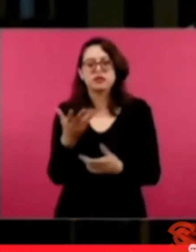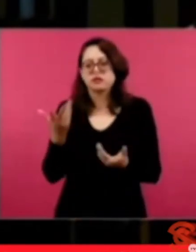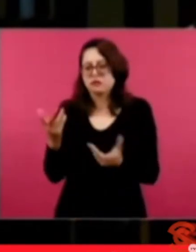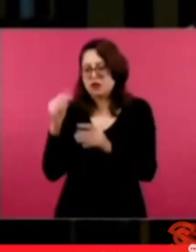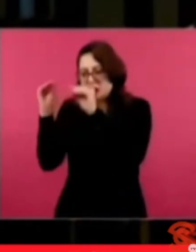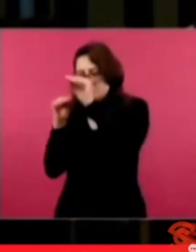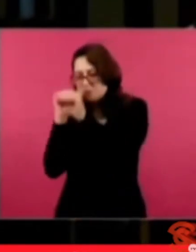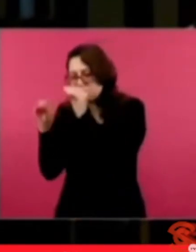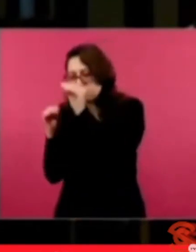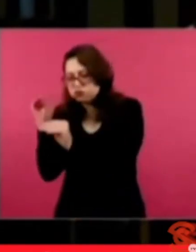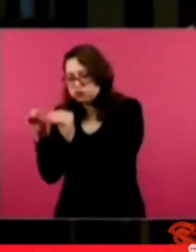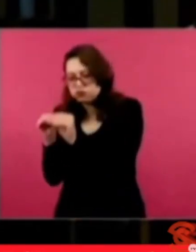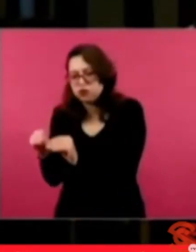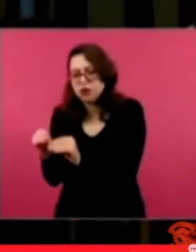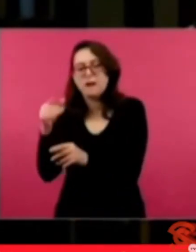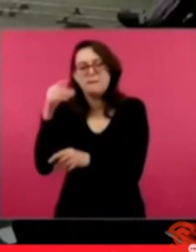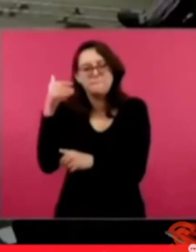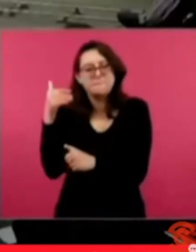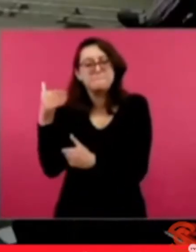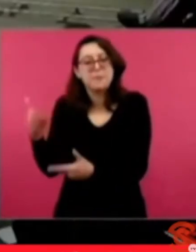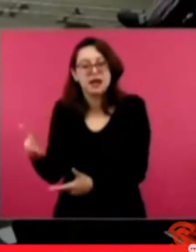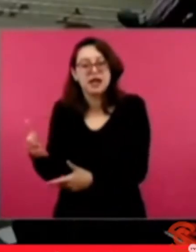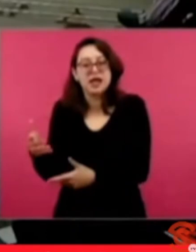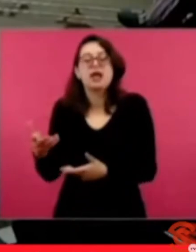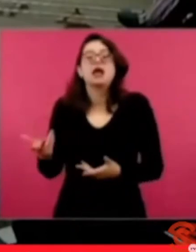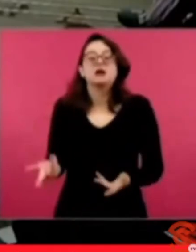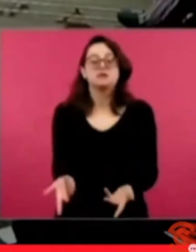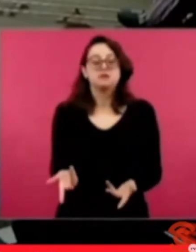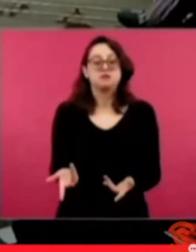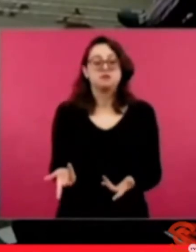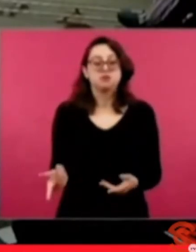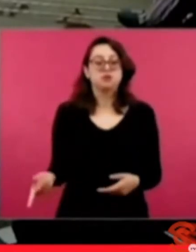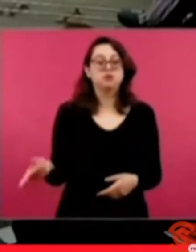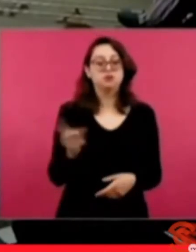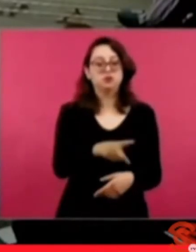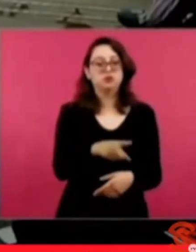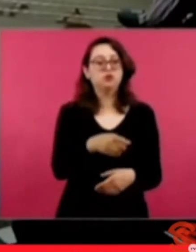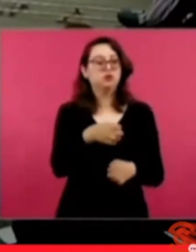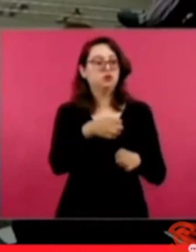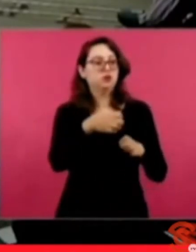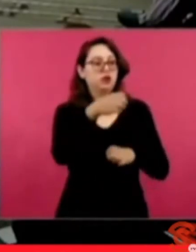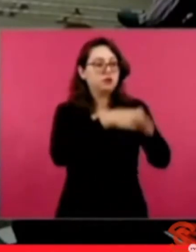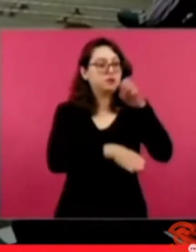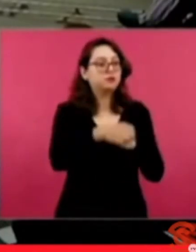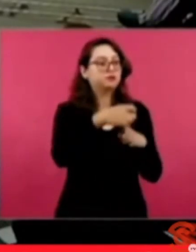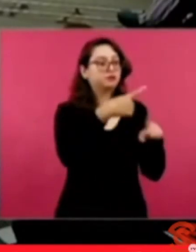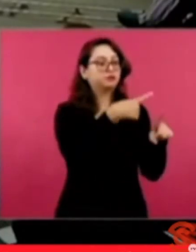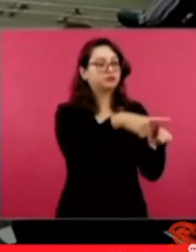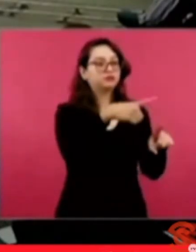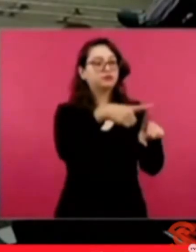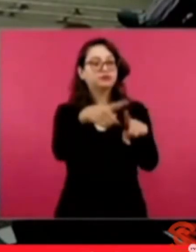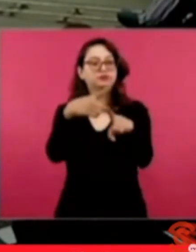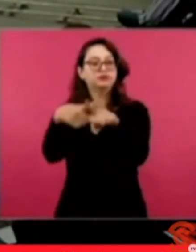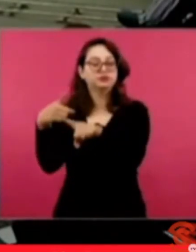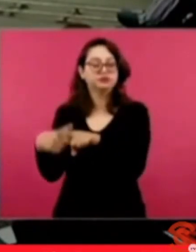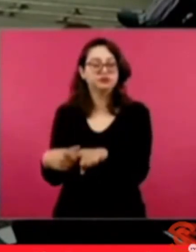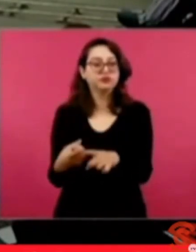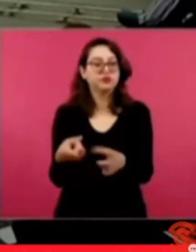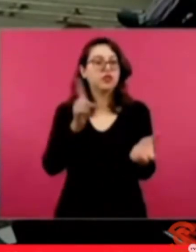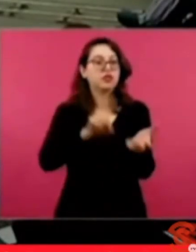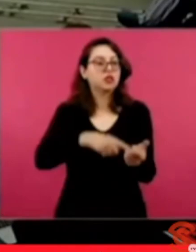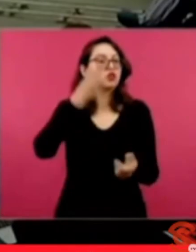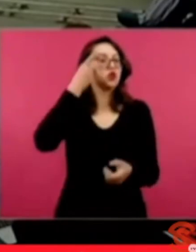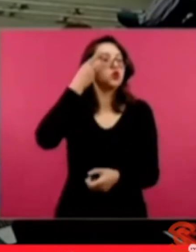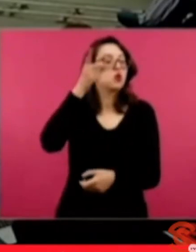se refiera a estos negocios que ha sostenido las empresas de la senadora Xochitl Gálvez por más